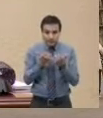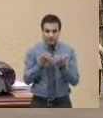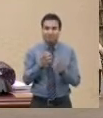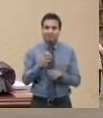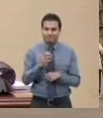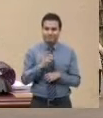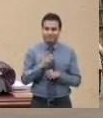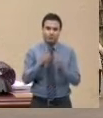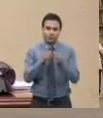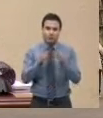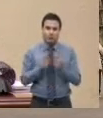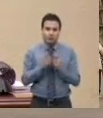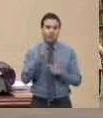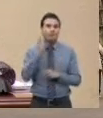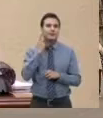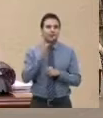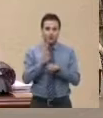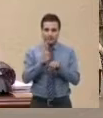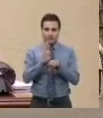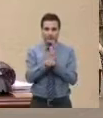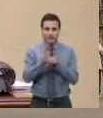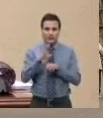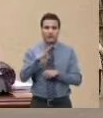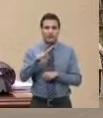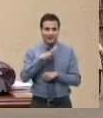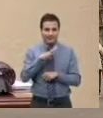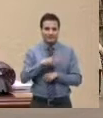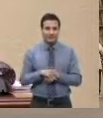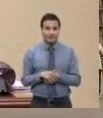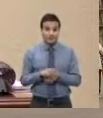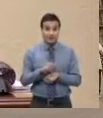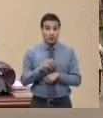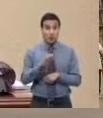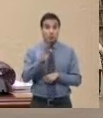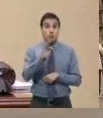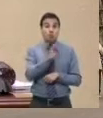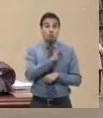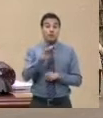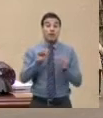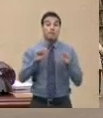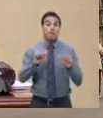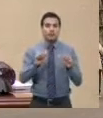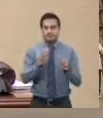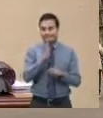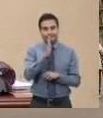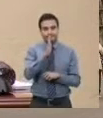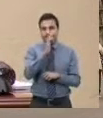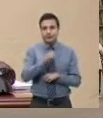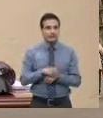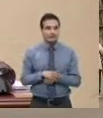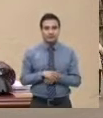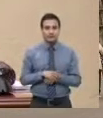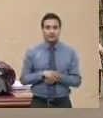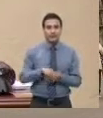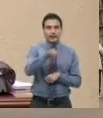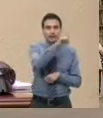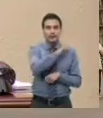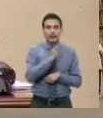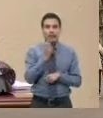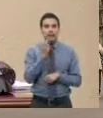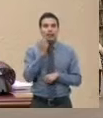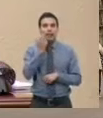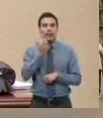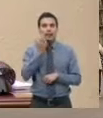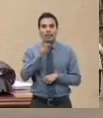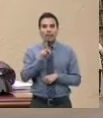al partido y no puede quedarse sin sancionar. Generar un esquema simulado para